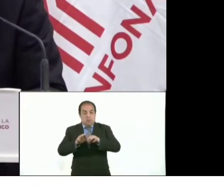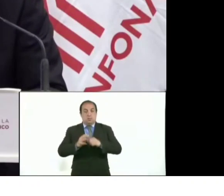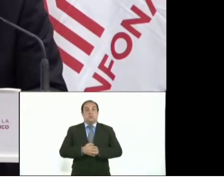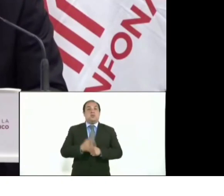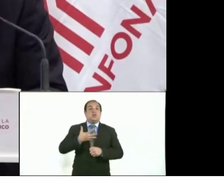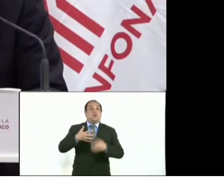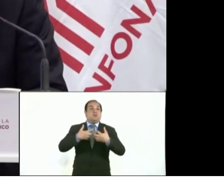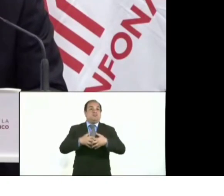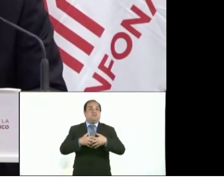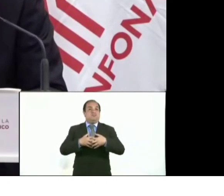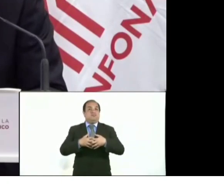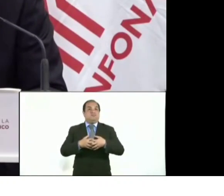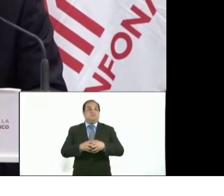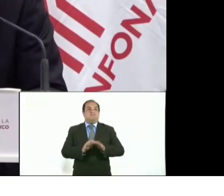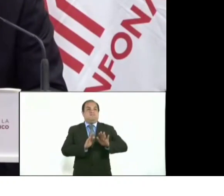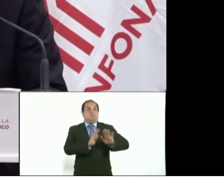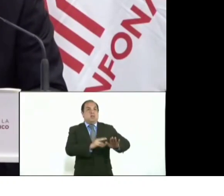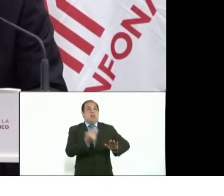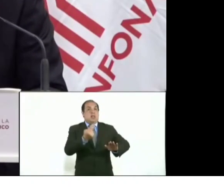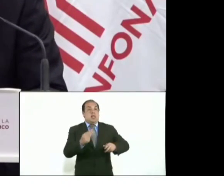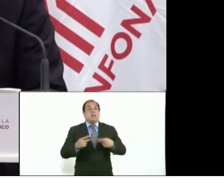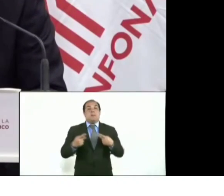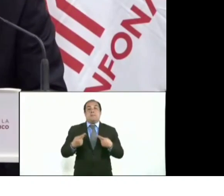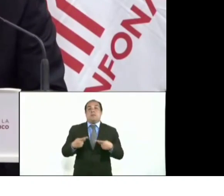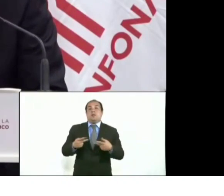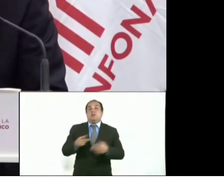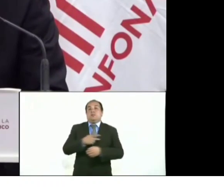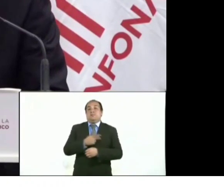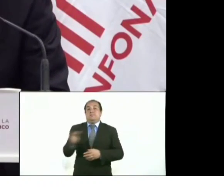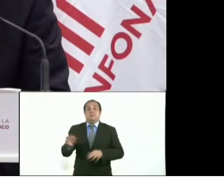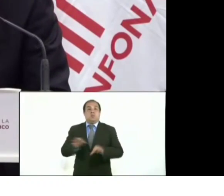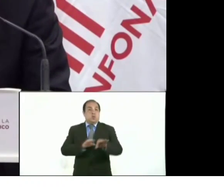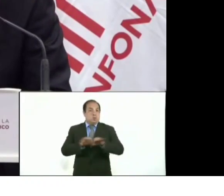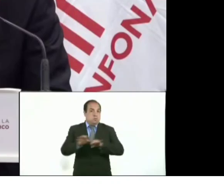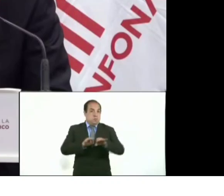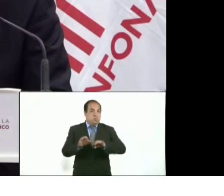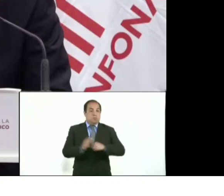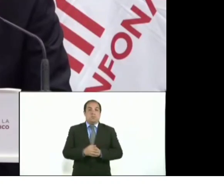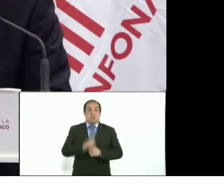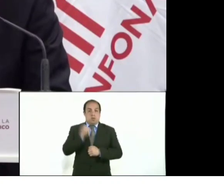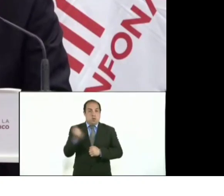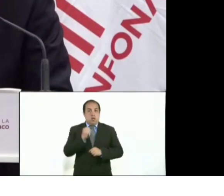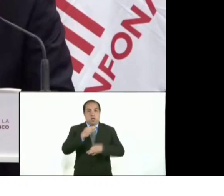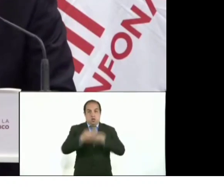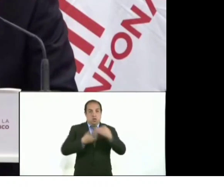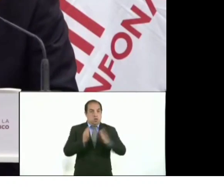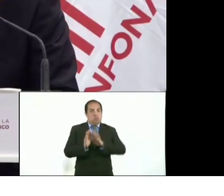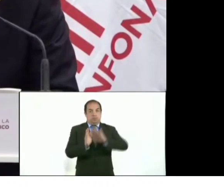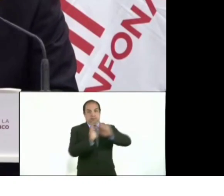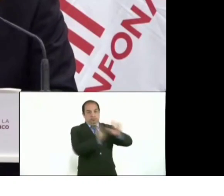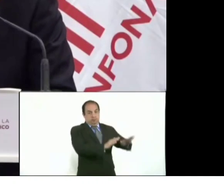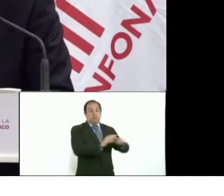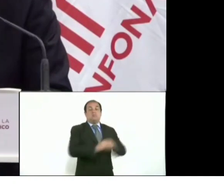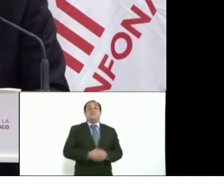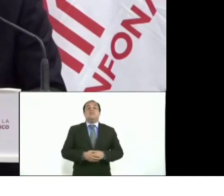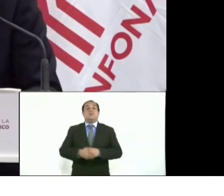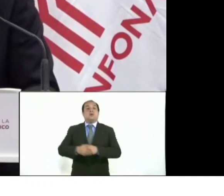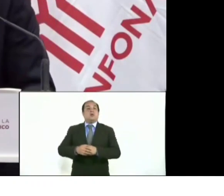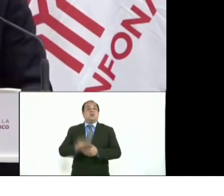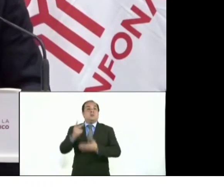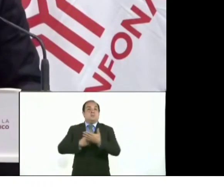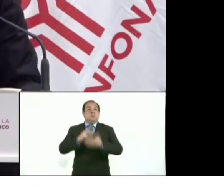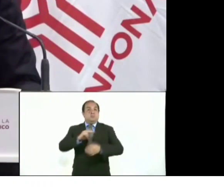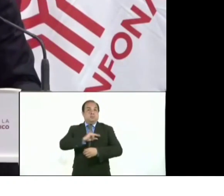frivolizó frente a las necesidades de la clase trabajadora. Afortunadamente, todo esto quedó en el pasado. El Programa Especial de Regeneración de